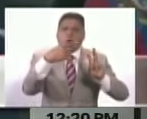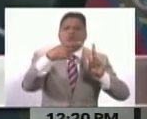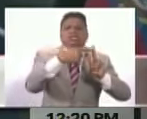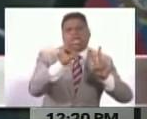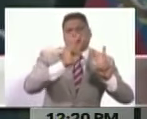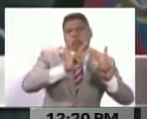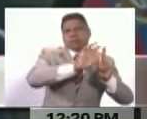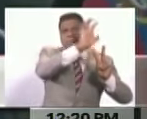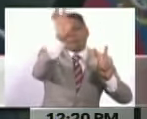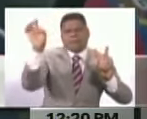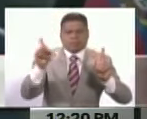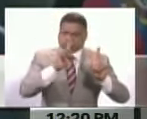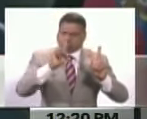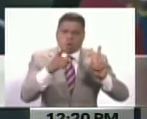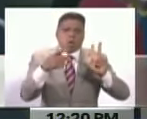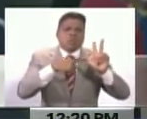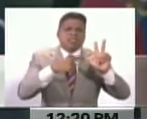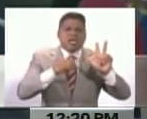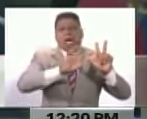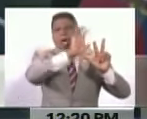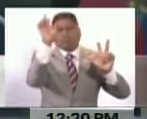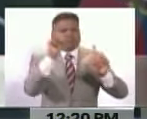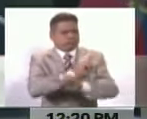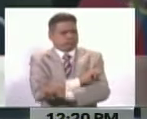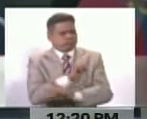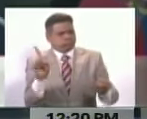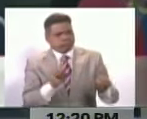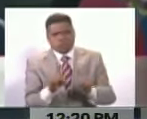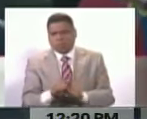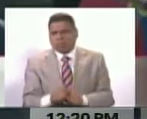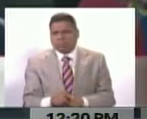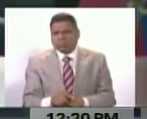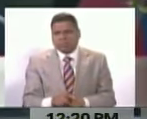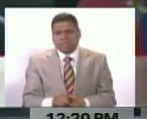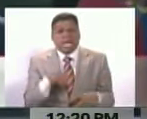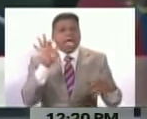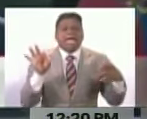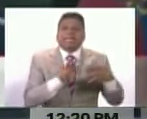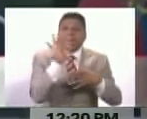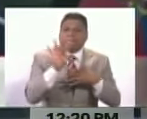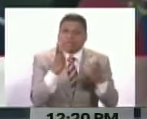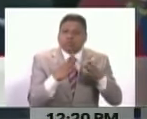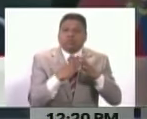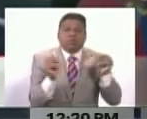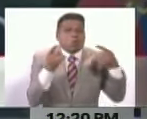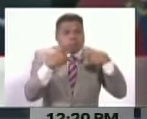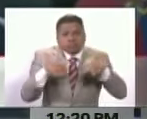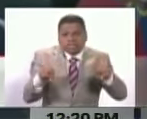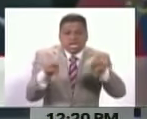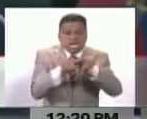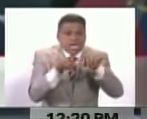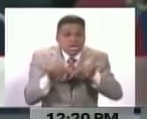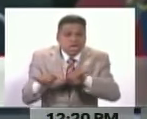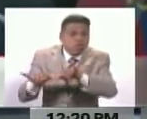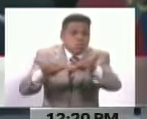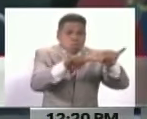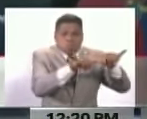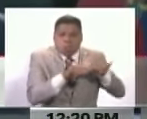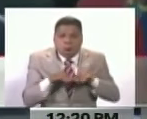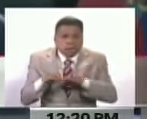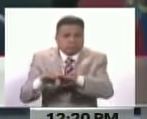clase. Yo creo que eso es el espíritu que nos une a todos, más allá de las diferencias que todas podamos